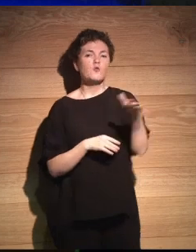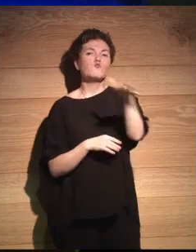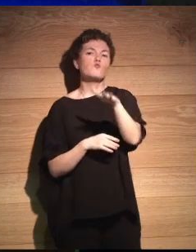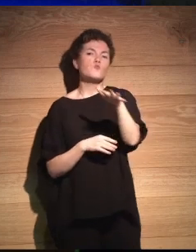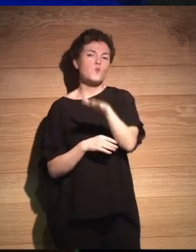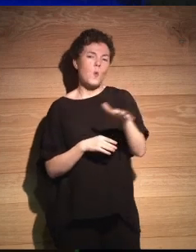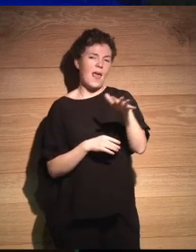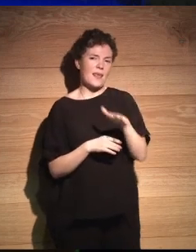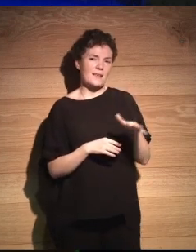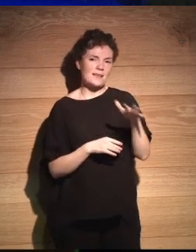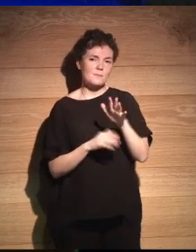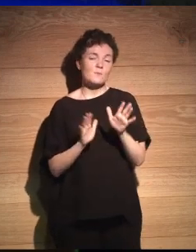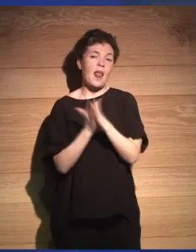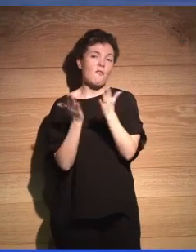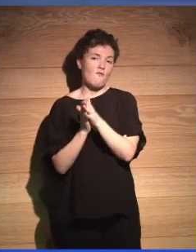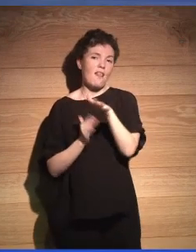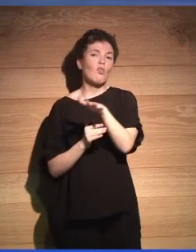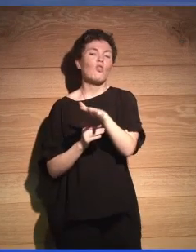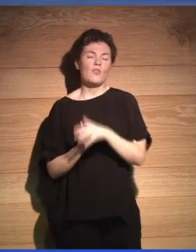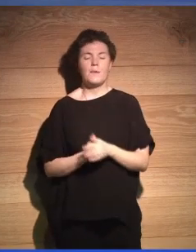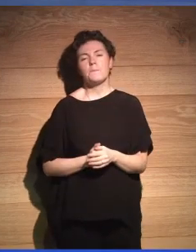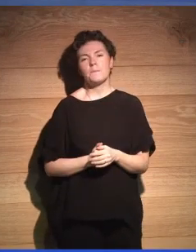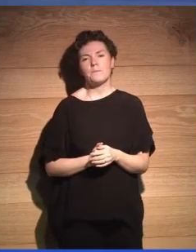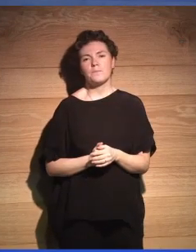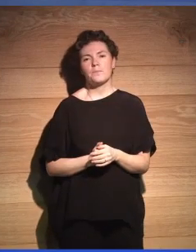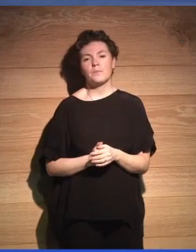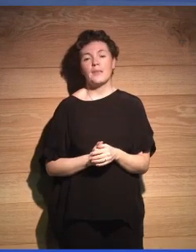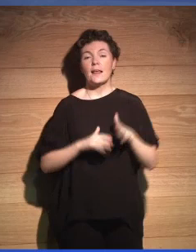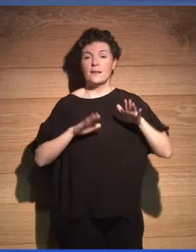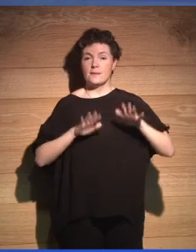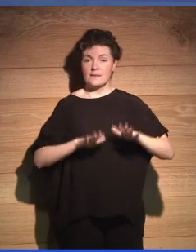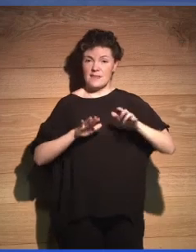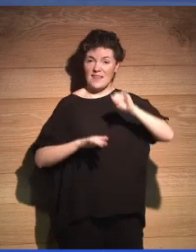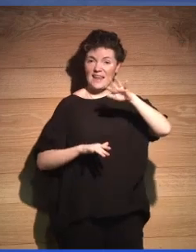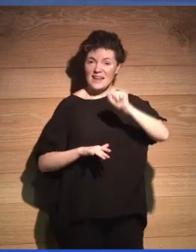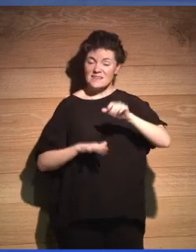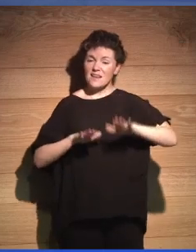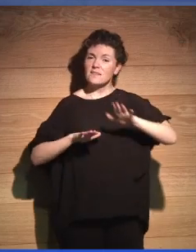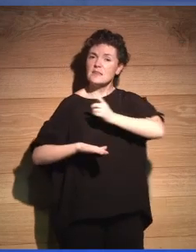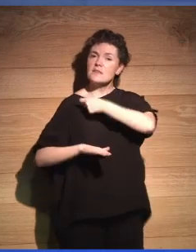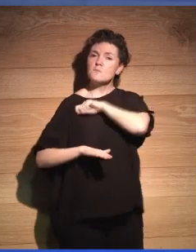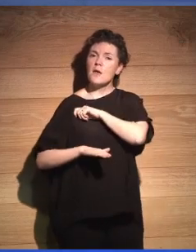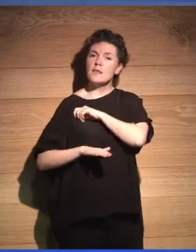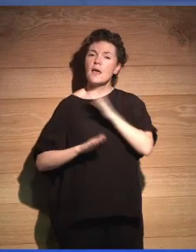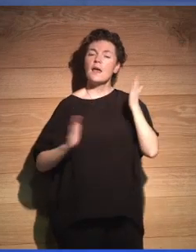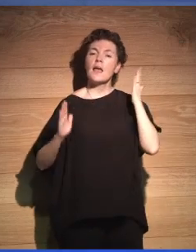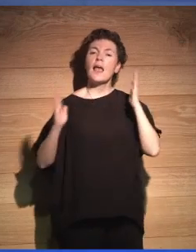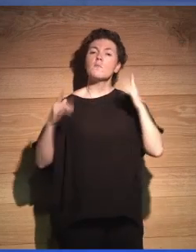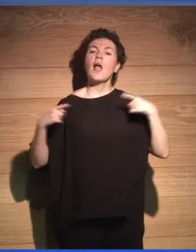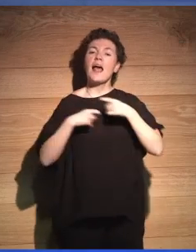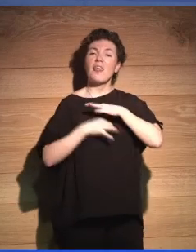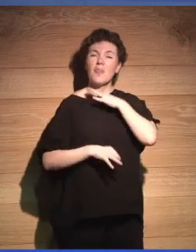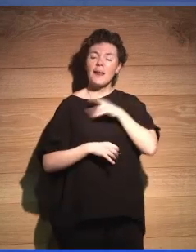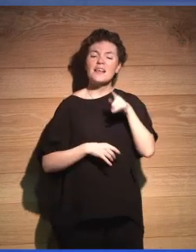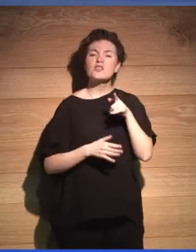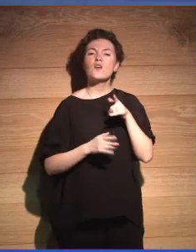donde tiene lugar la novela. La estancia de Ilsa en España durante la Guerra Civil supuso un